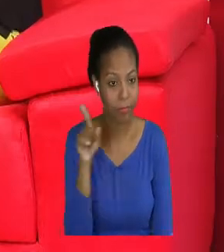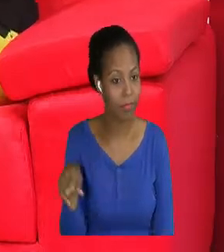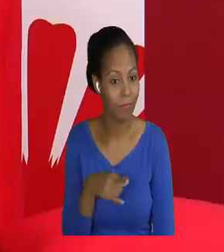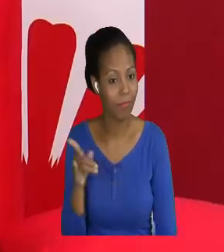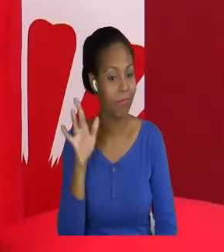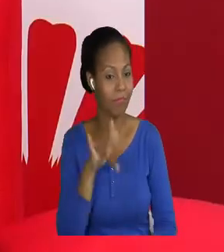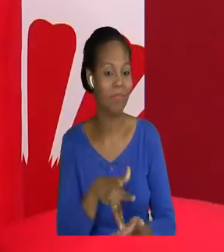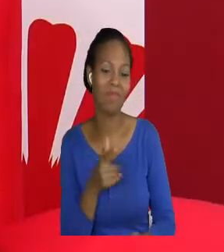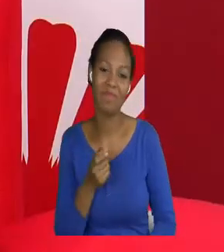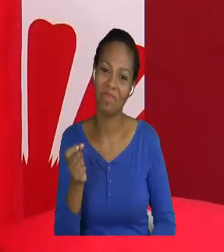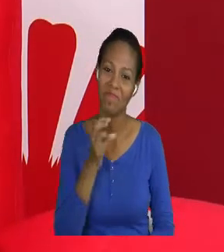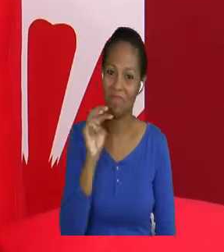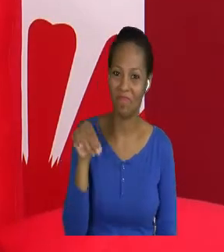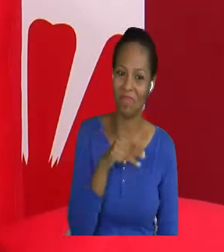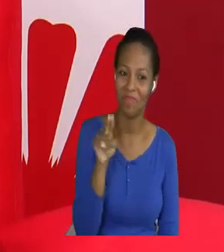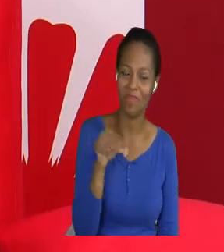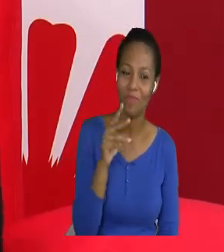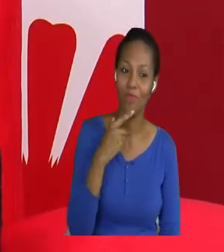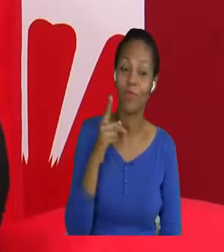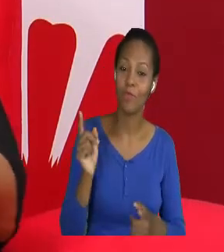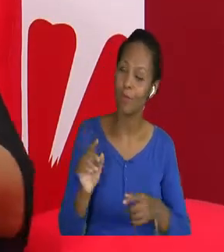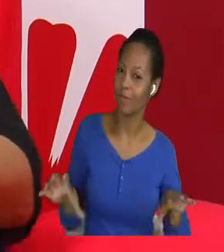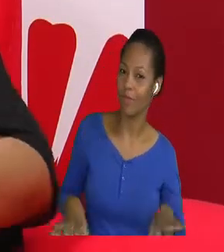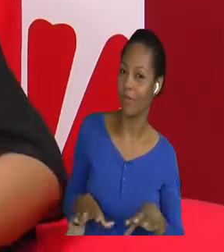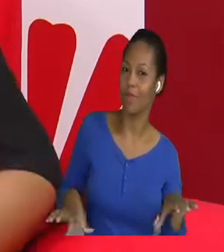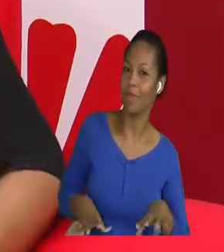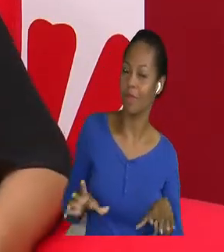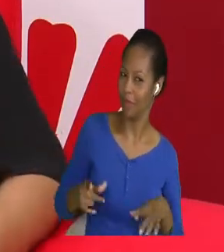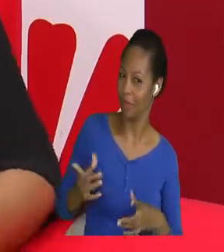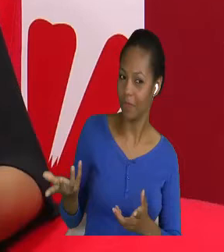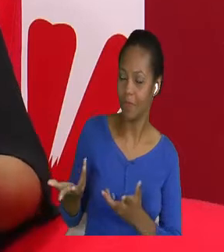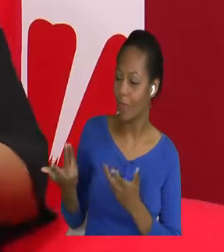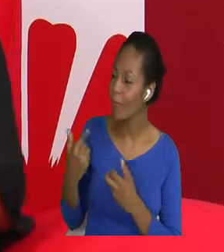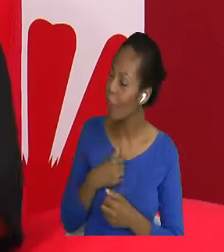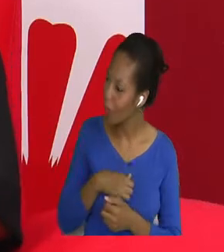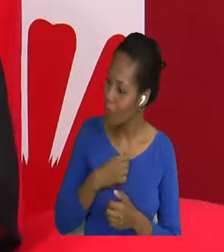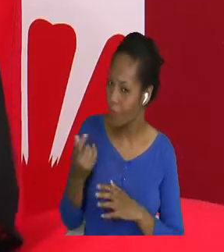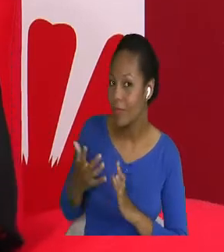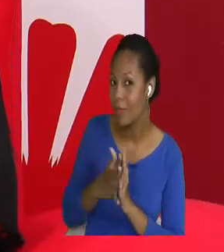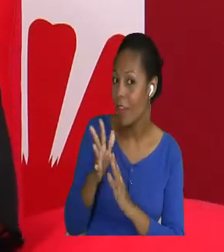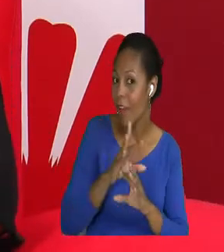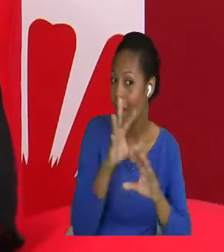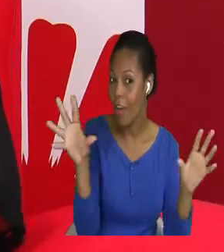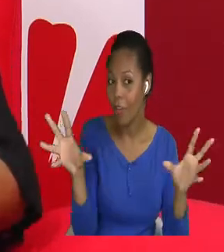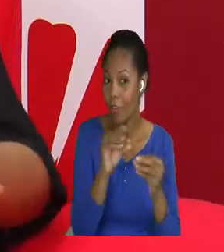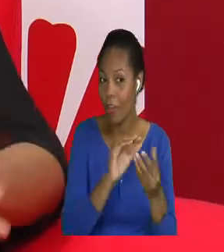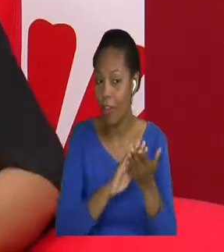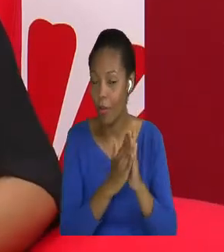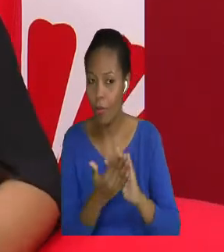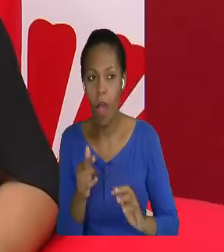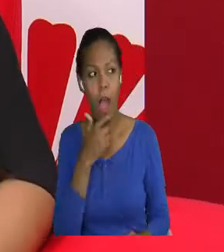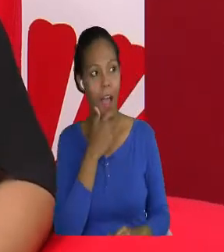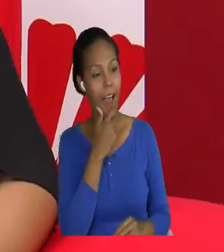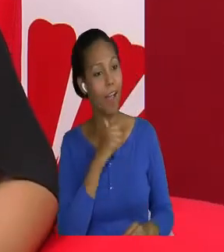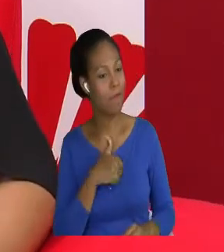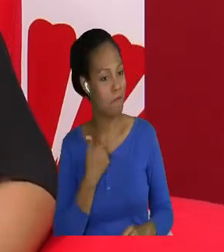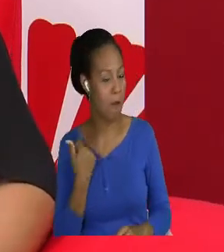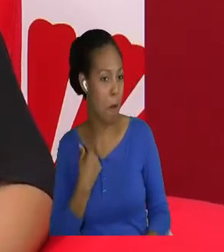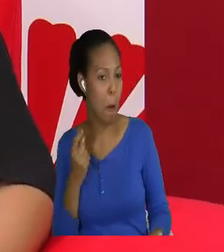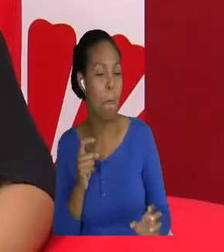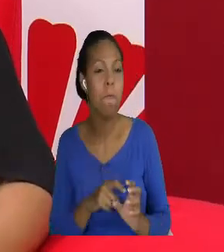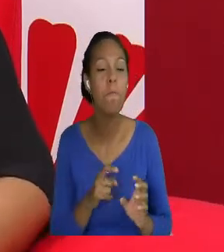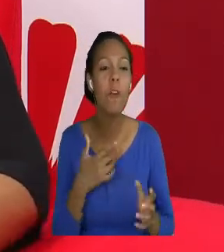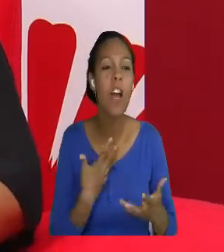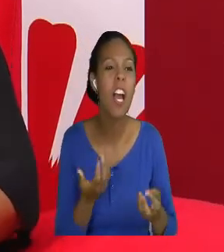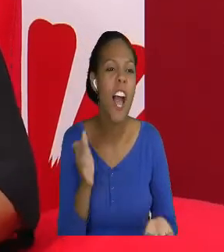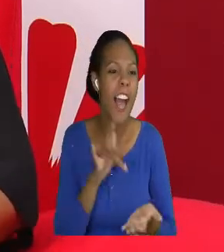el día miércoles, pero seguimos con actividades. Contémosle a nuestra comunidad para que se agenden y estén ahí como pegaditos a todo